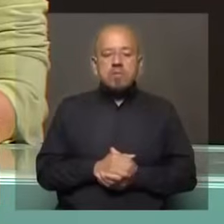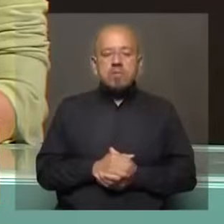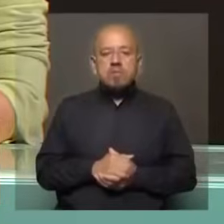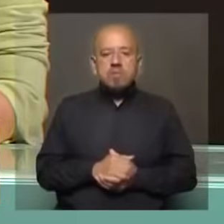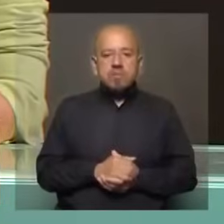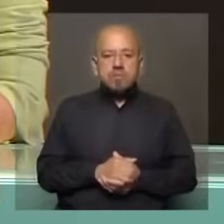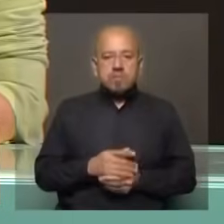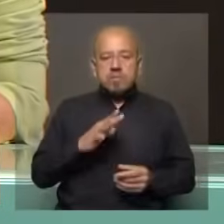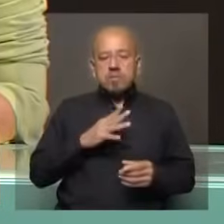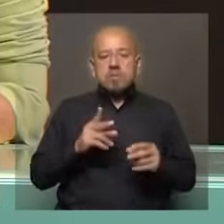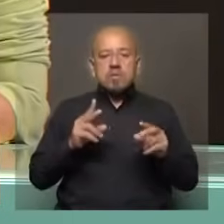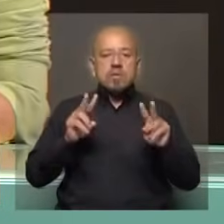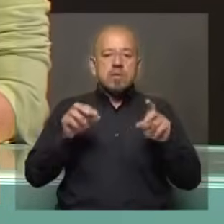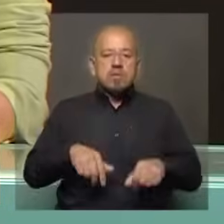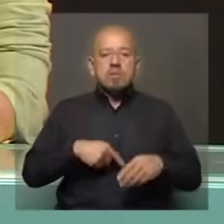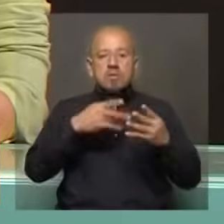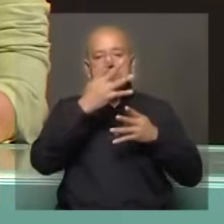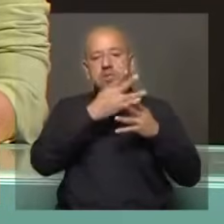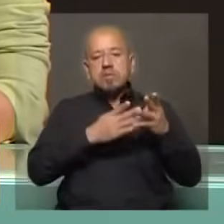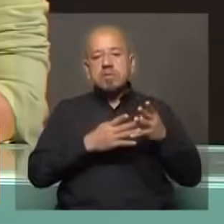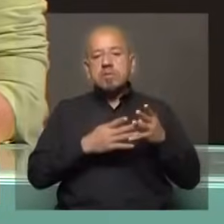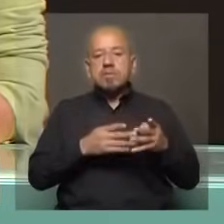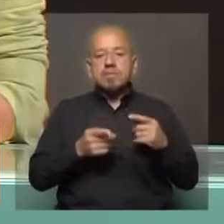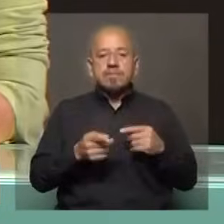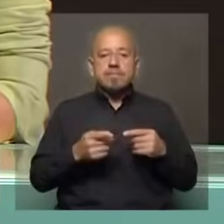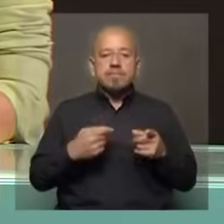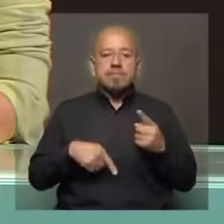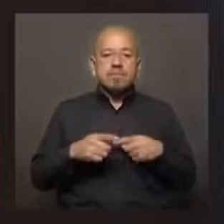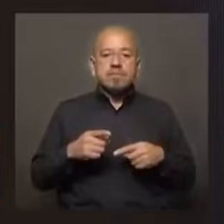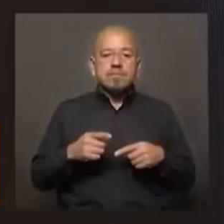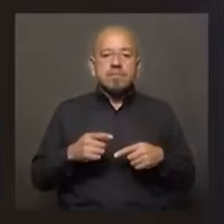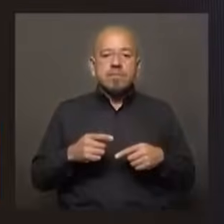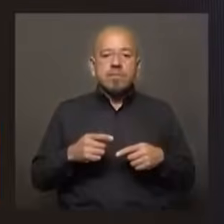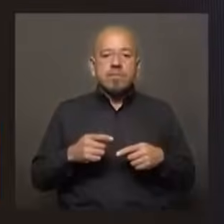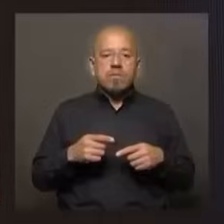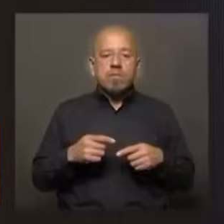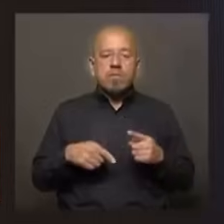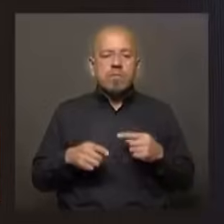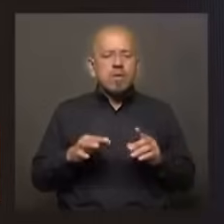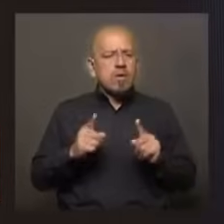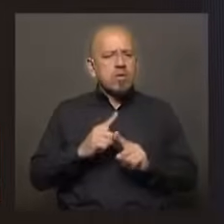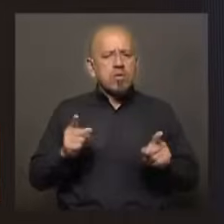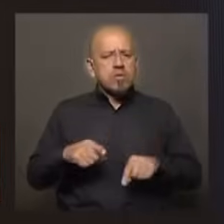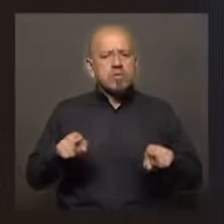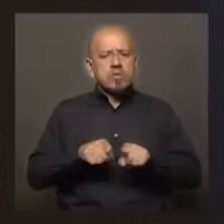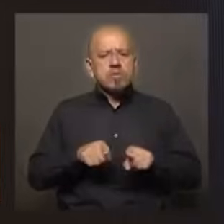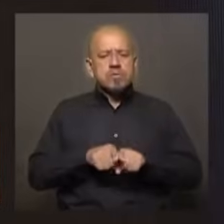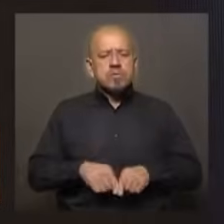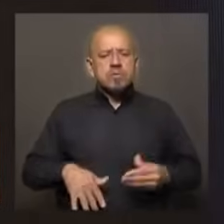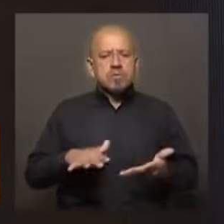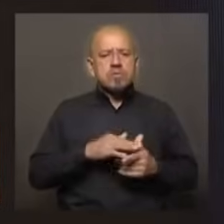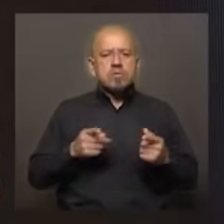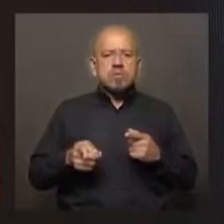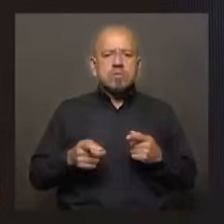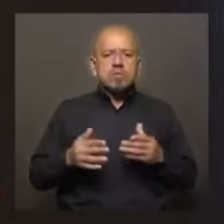de interseccionalidad, por ejemplo, que están atravesadas. No es lo mismo atravesar una situación de este